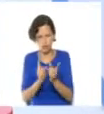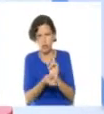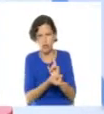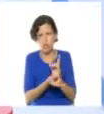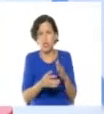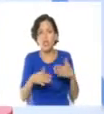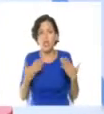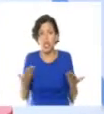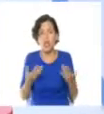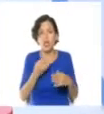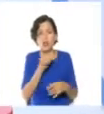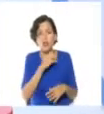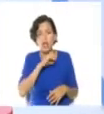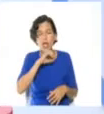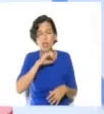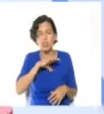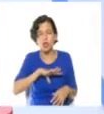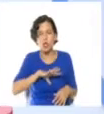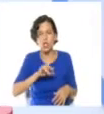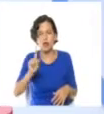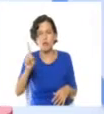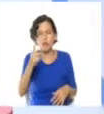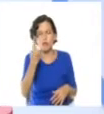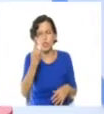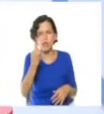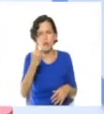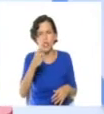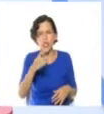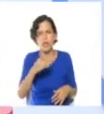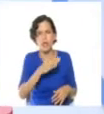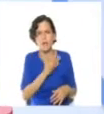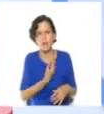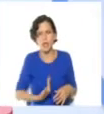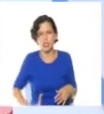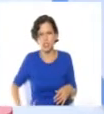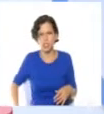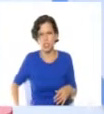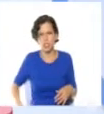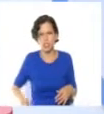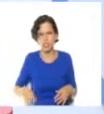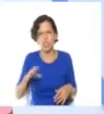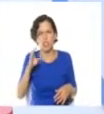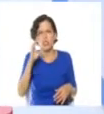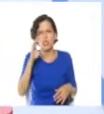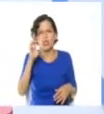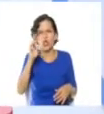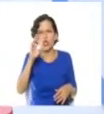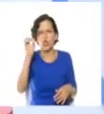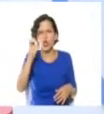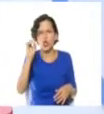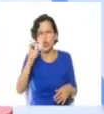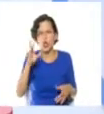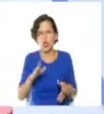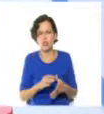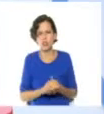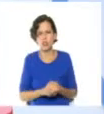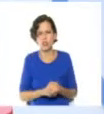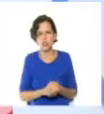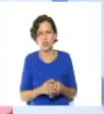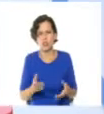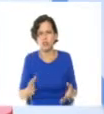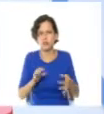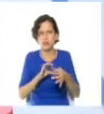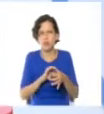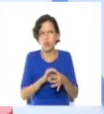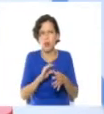historiografía nacional como primer presidente de la República Cristóbal Rojas de Mendoza, que fueron acompañados por